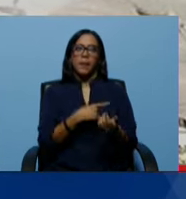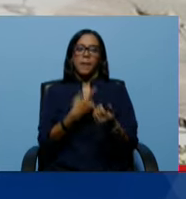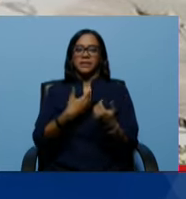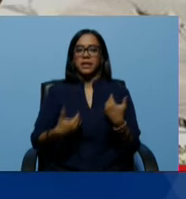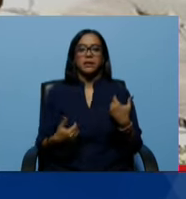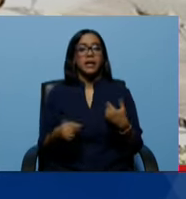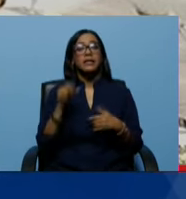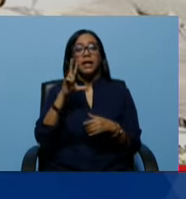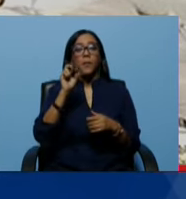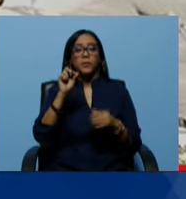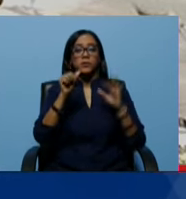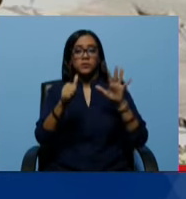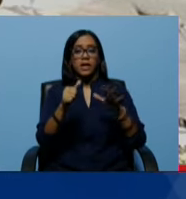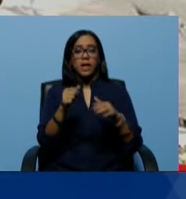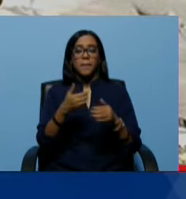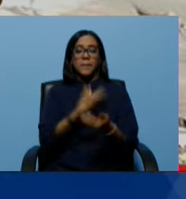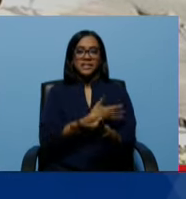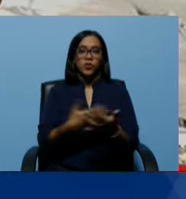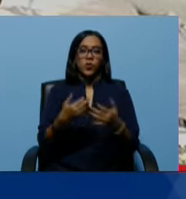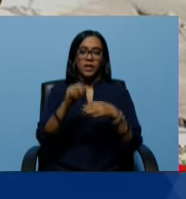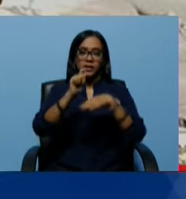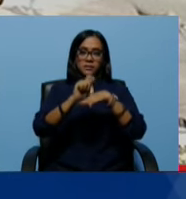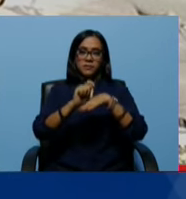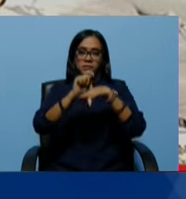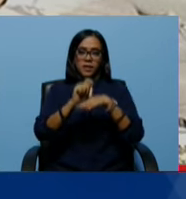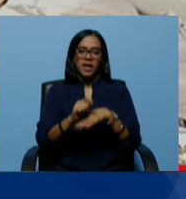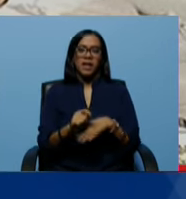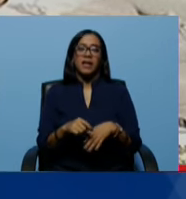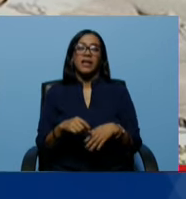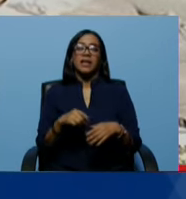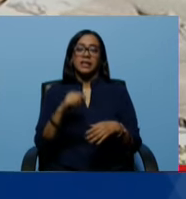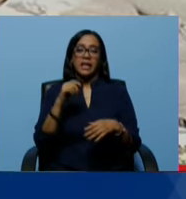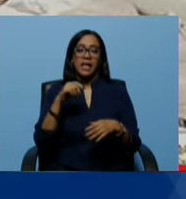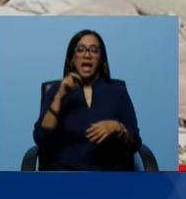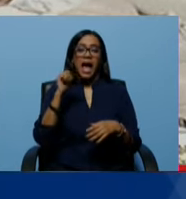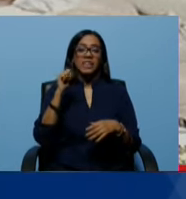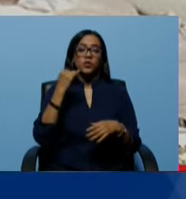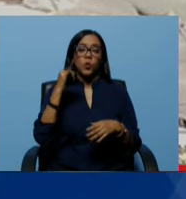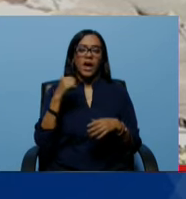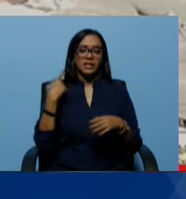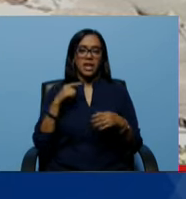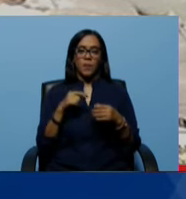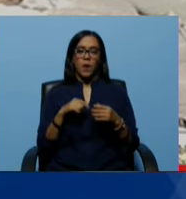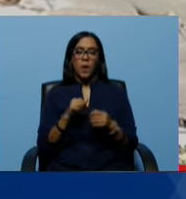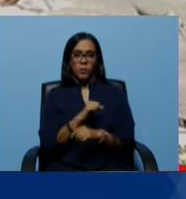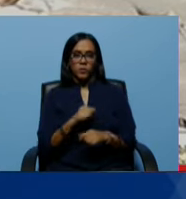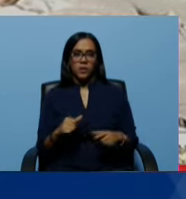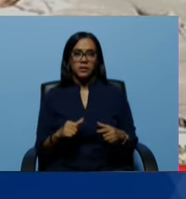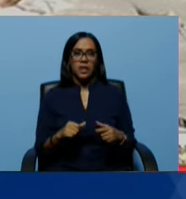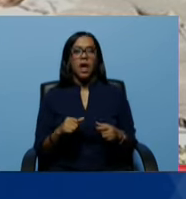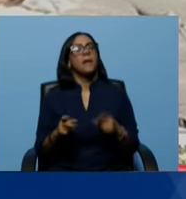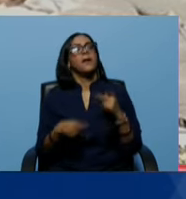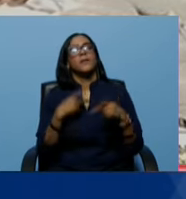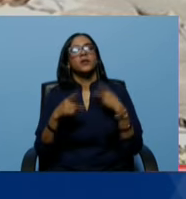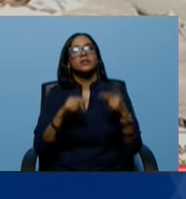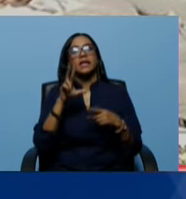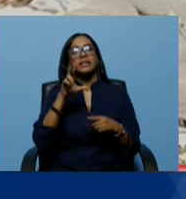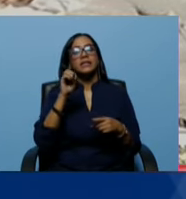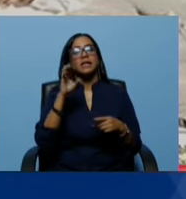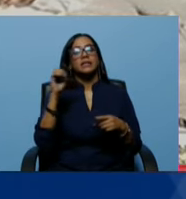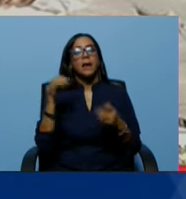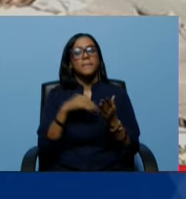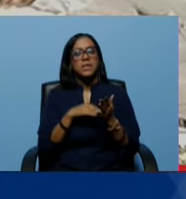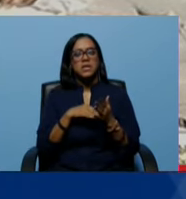3.6 millones de toneladas de caña de azúcar tenemos en Portuguesa. Eso nos dice que vamos a producir 300.000